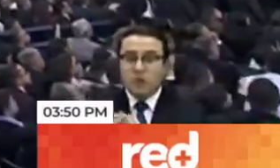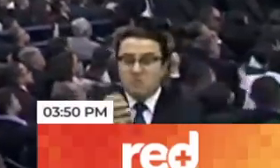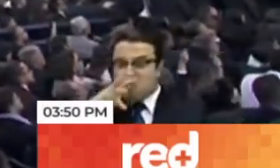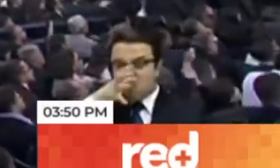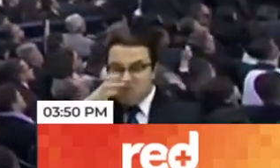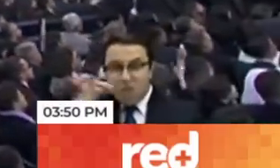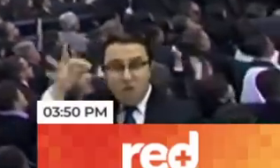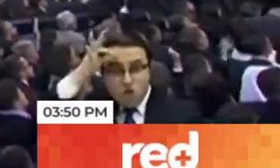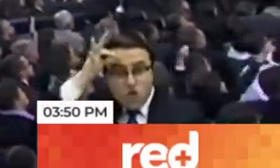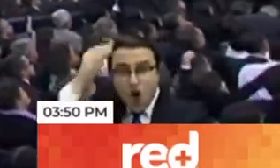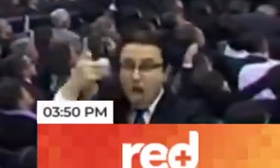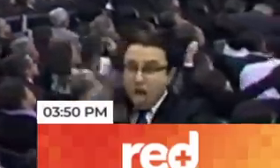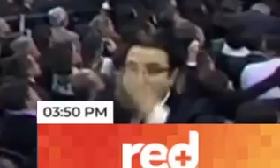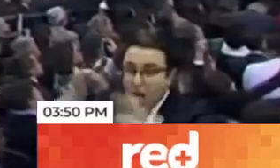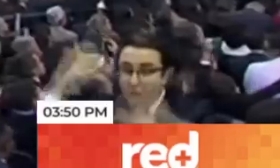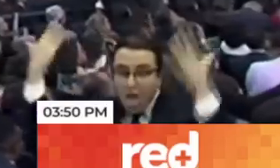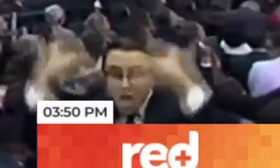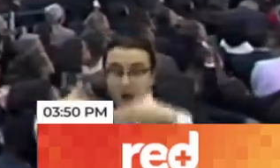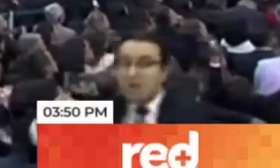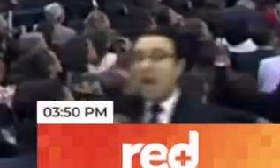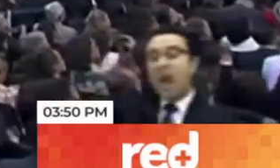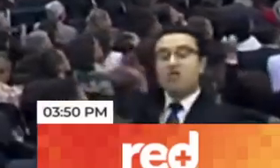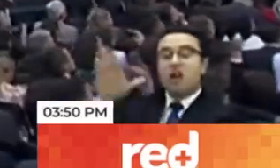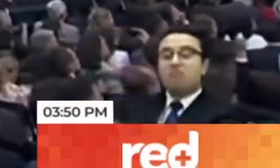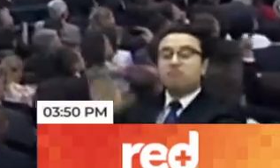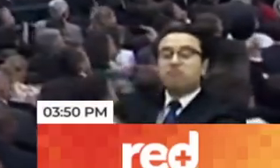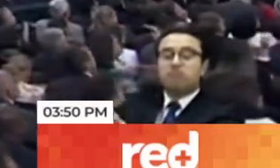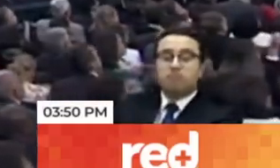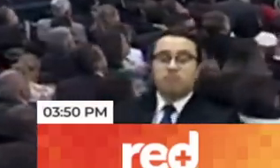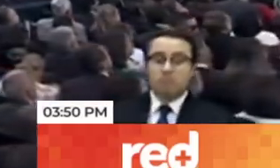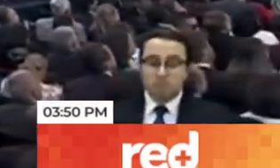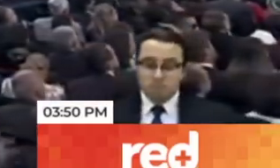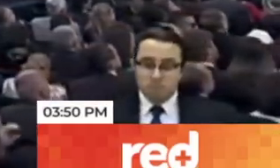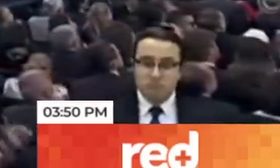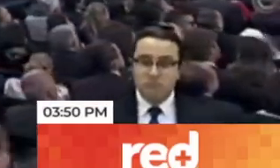a los narcotraficantes, les decimos,